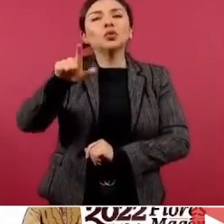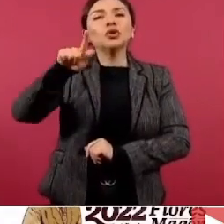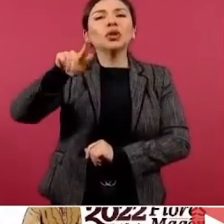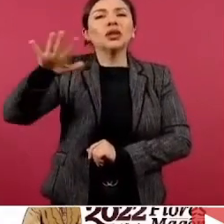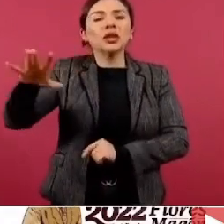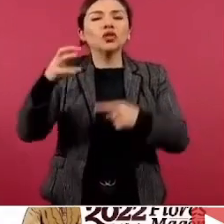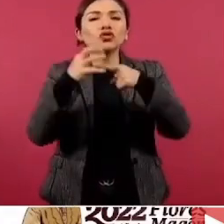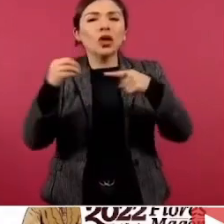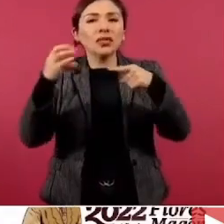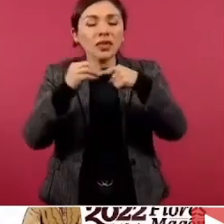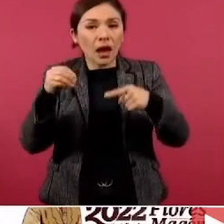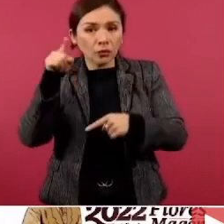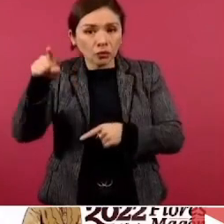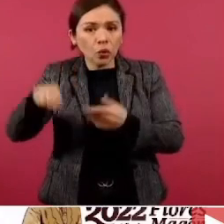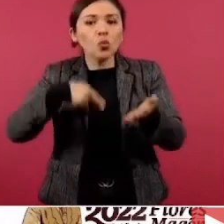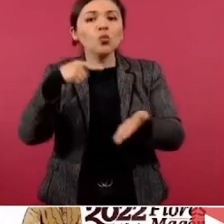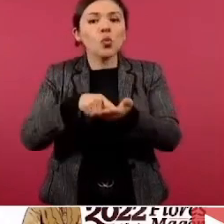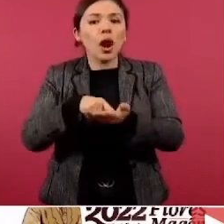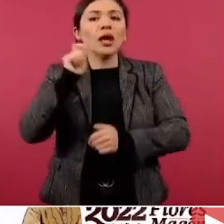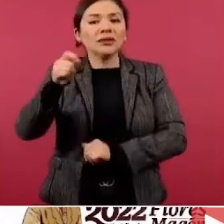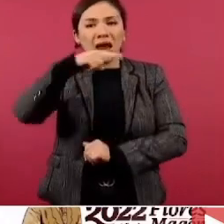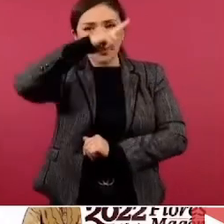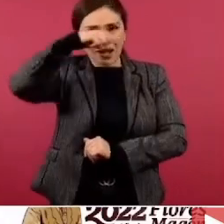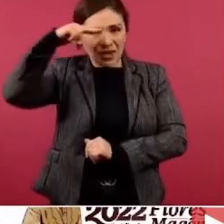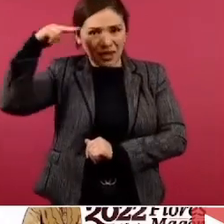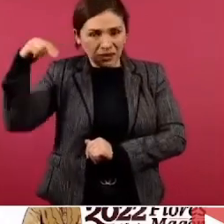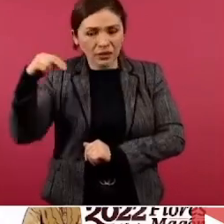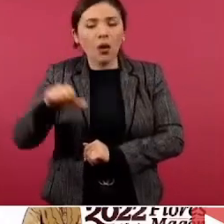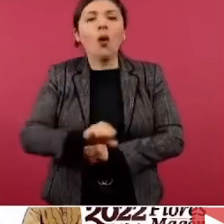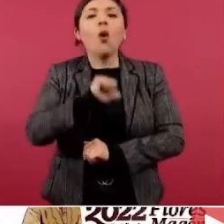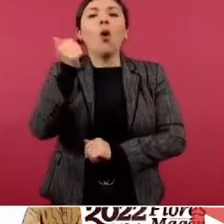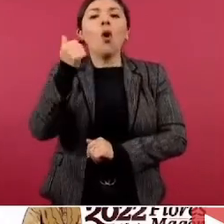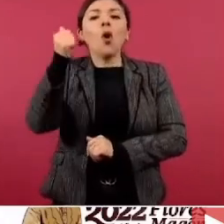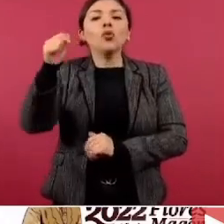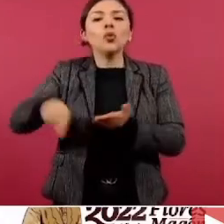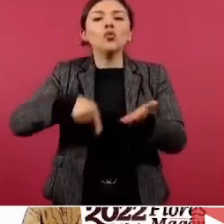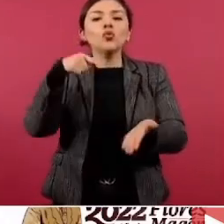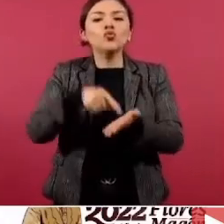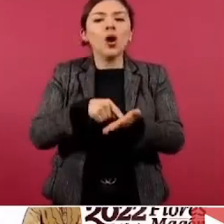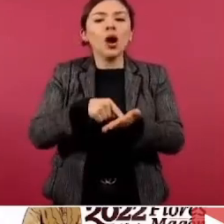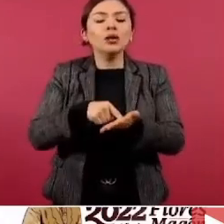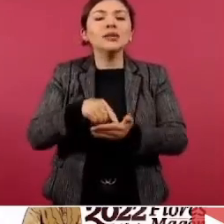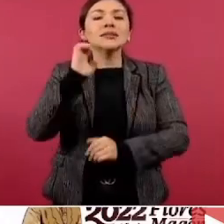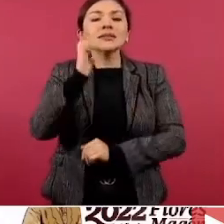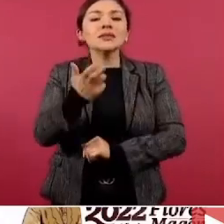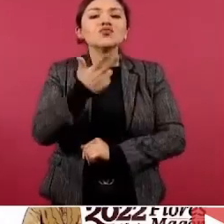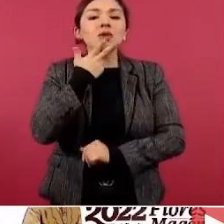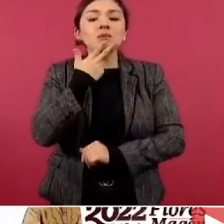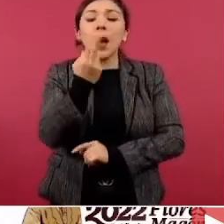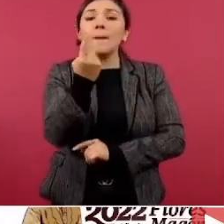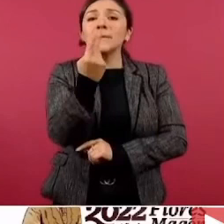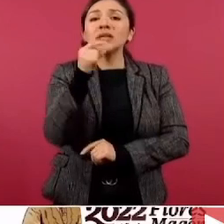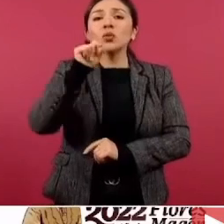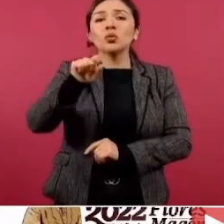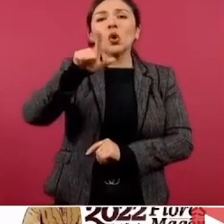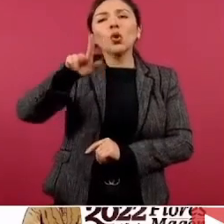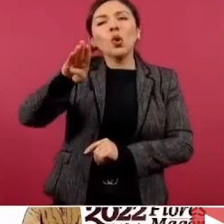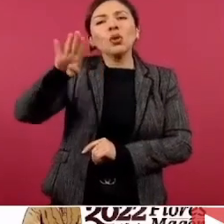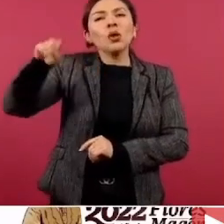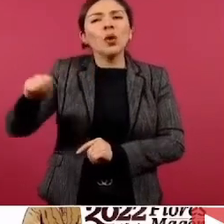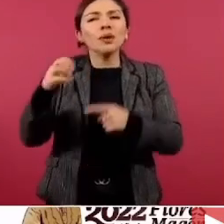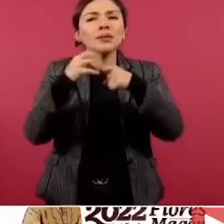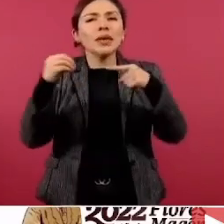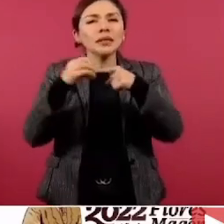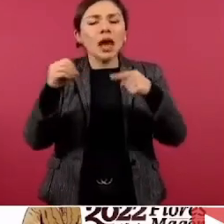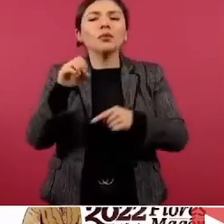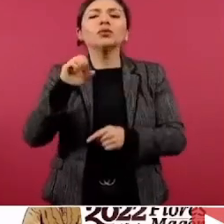75 centavos franquicia Pemex en Bahía de Banderas, Nayarit, en el municipio de Cuauhtémoc, en Chihuahua, 25 pesos con 99